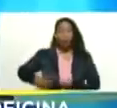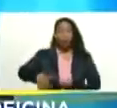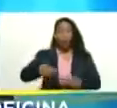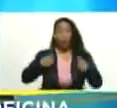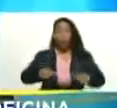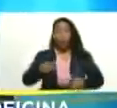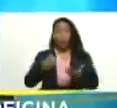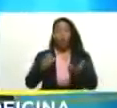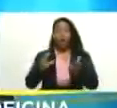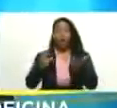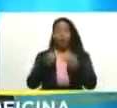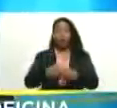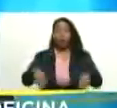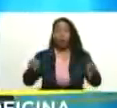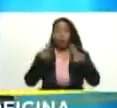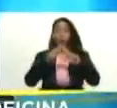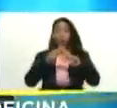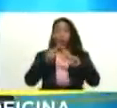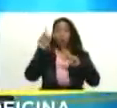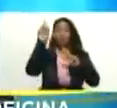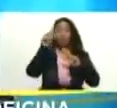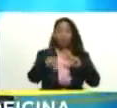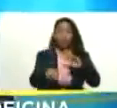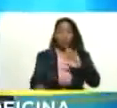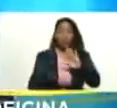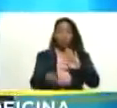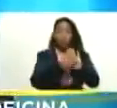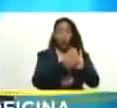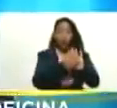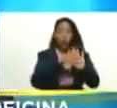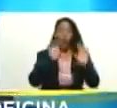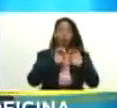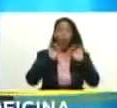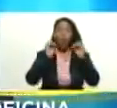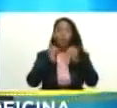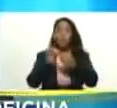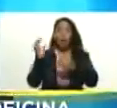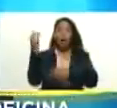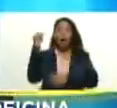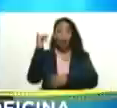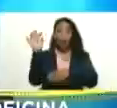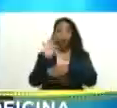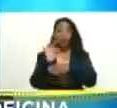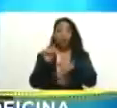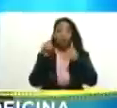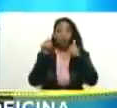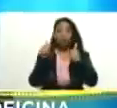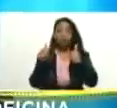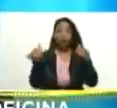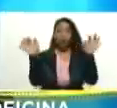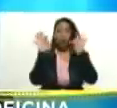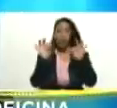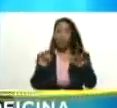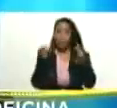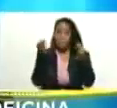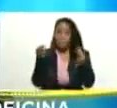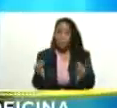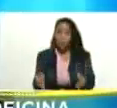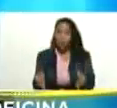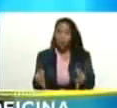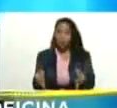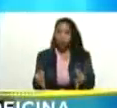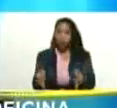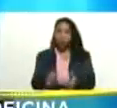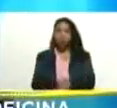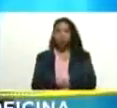Naciones Unidas, y también se estableció una oficina que funciona de manera adecuada, que funciona muy